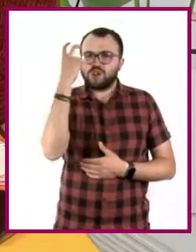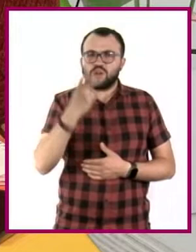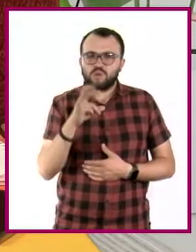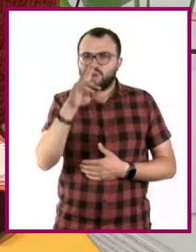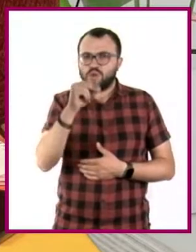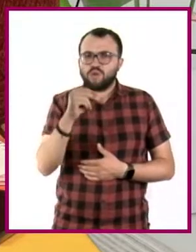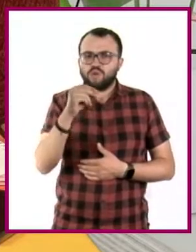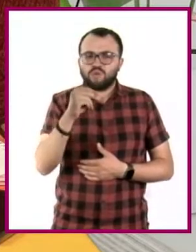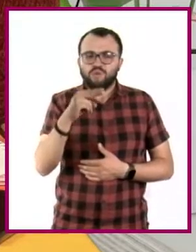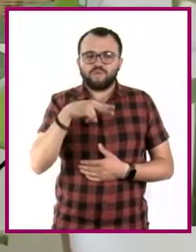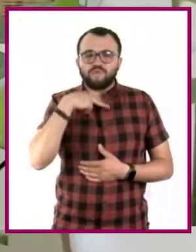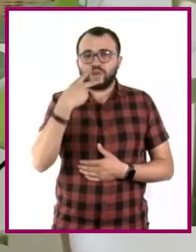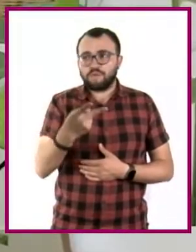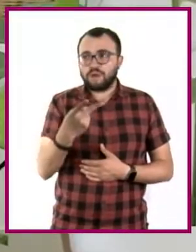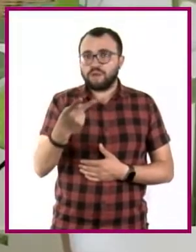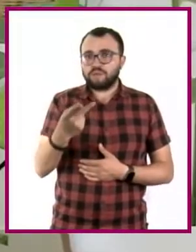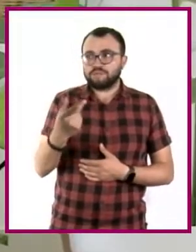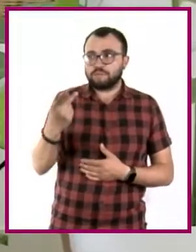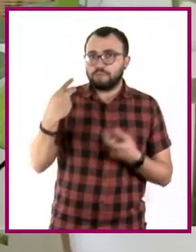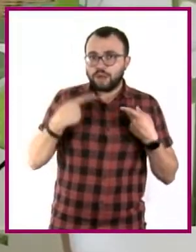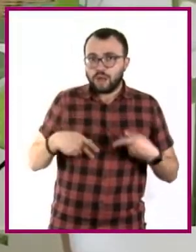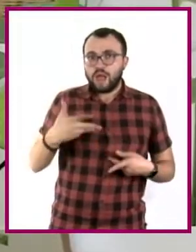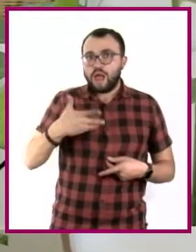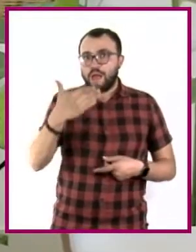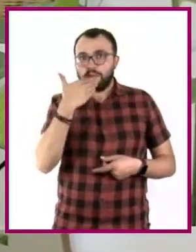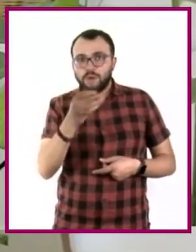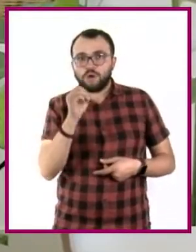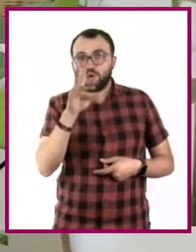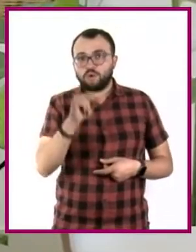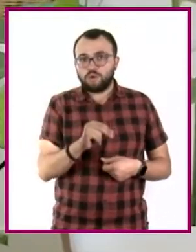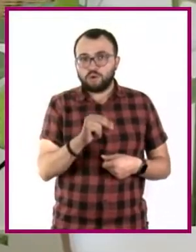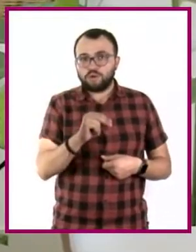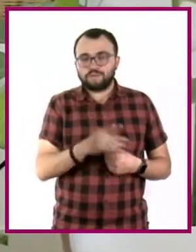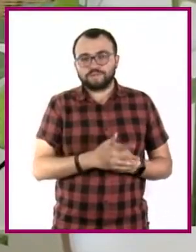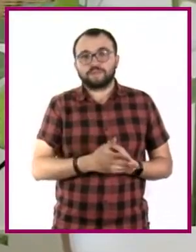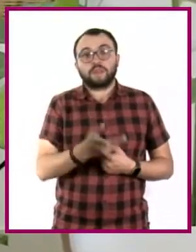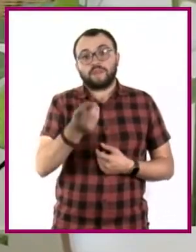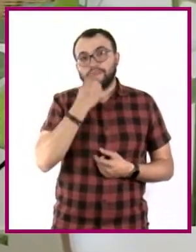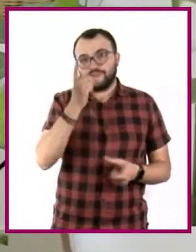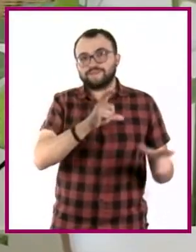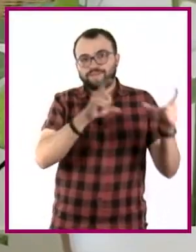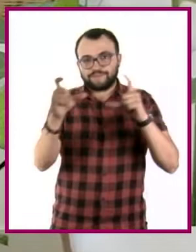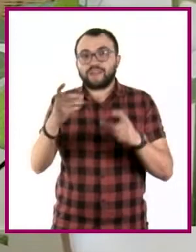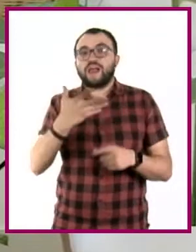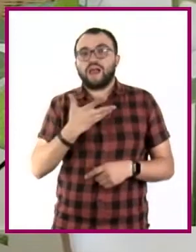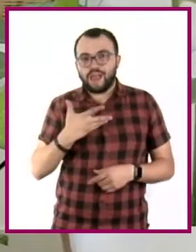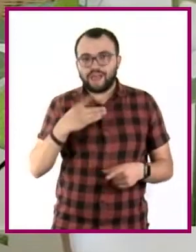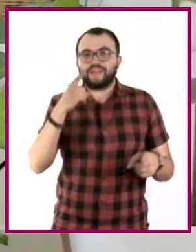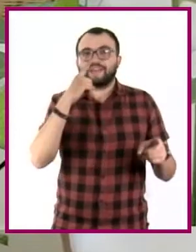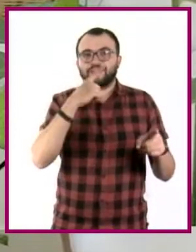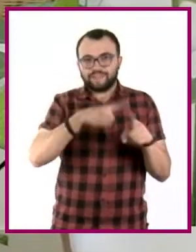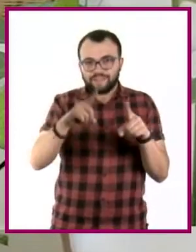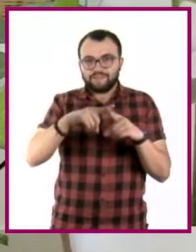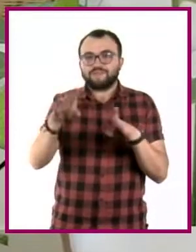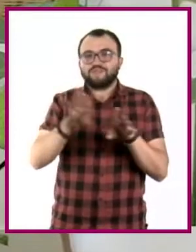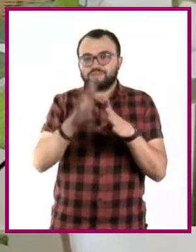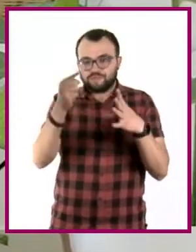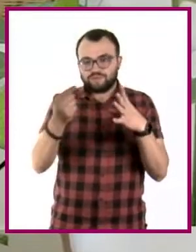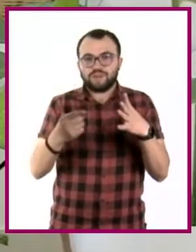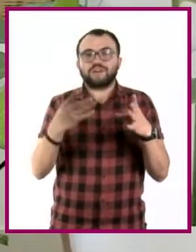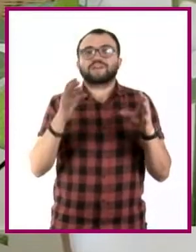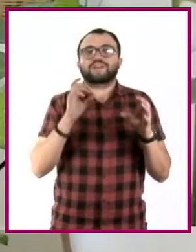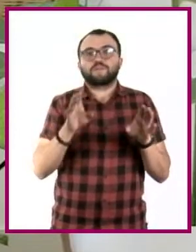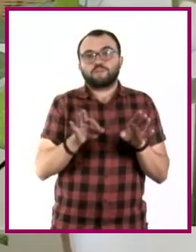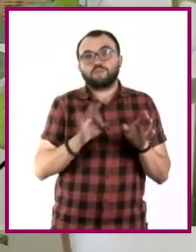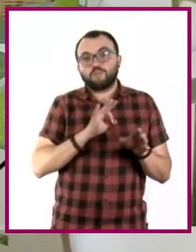una persona está bien o no? Bueno, como decía el video, existen patrones que definen ciertas situaciones, aunque también hay